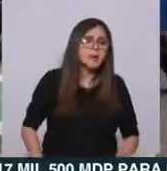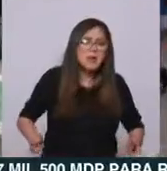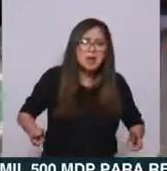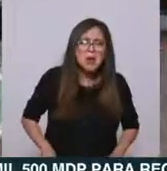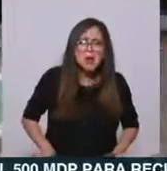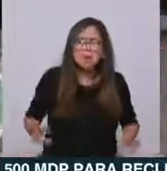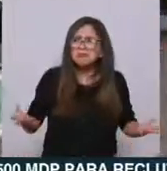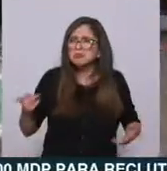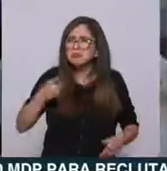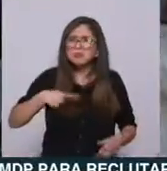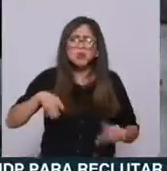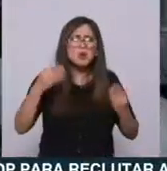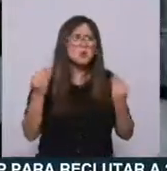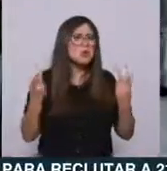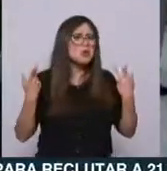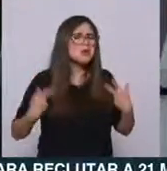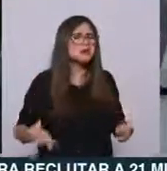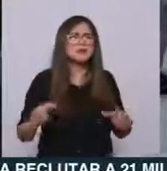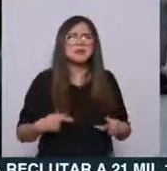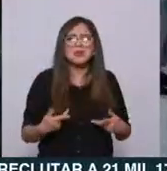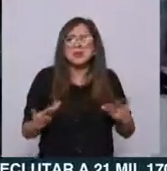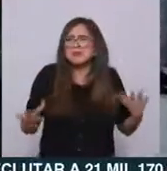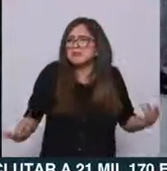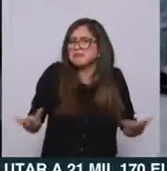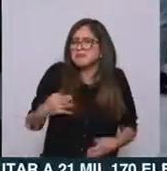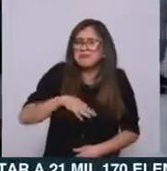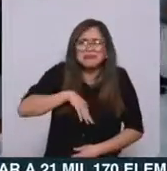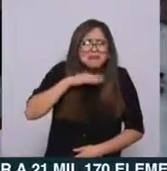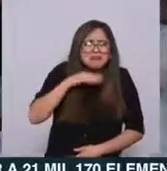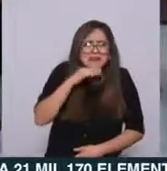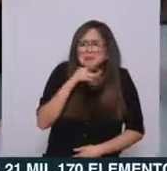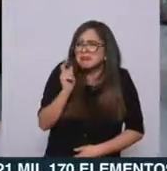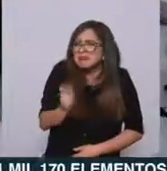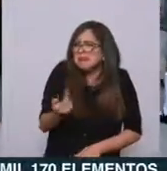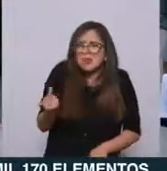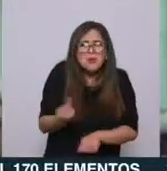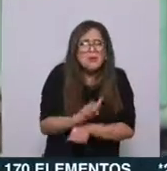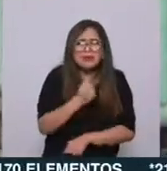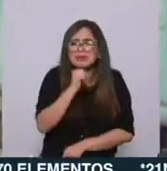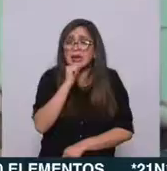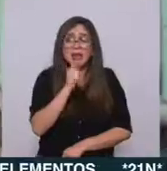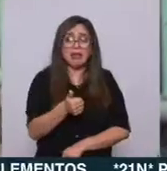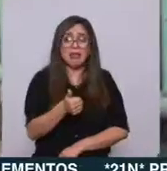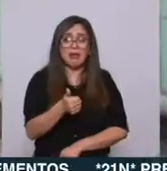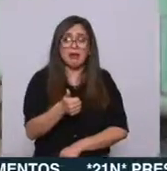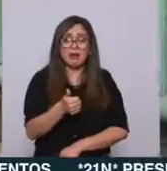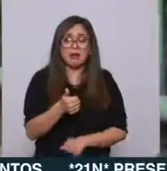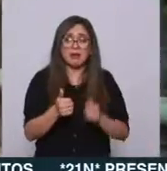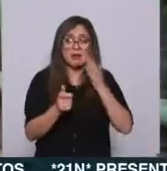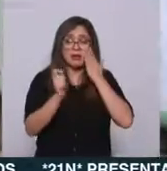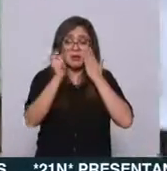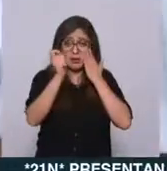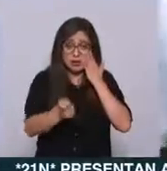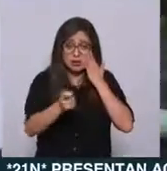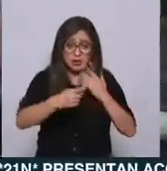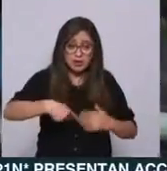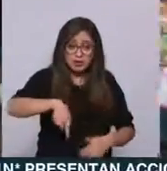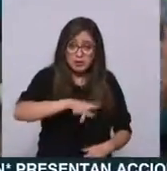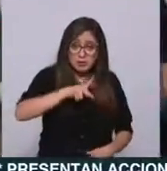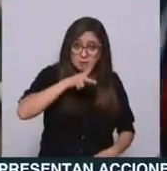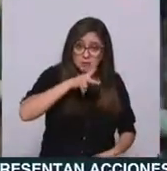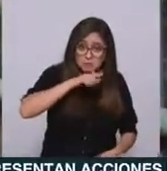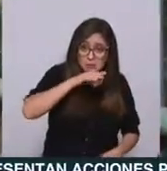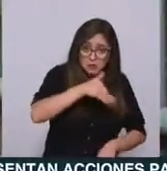inocuo, pareciera insulso, pareciera inofensivo, realmente lo que nos preocupa es